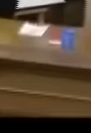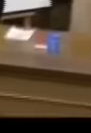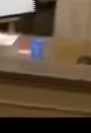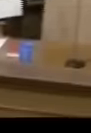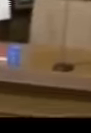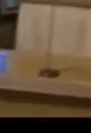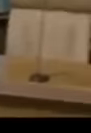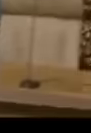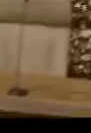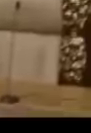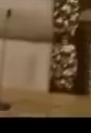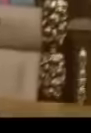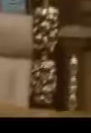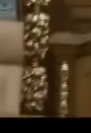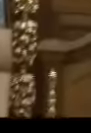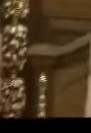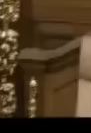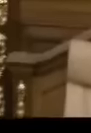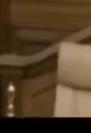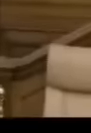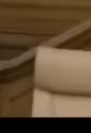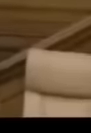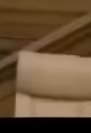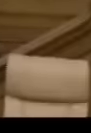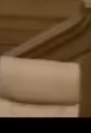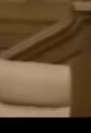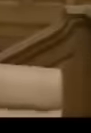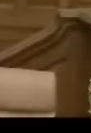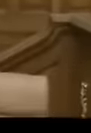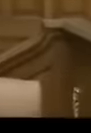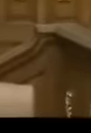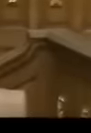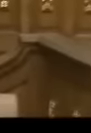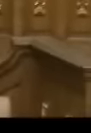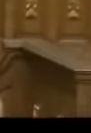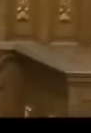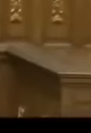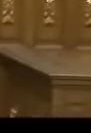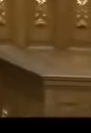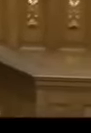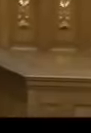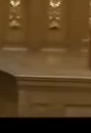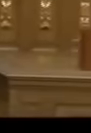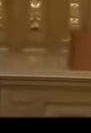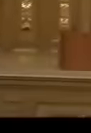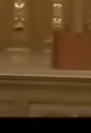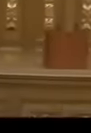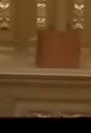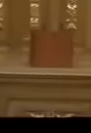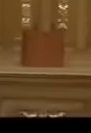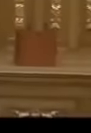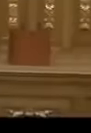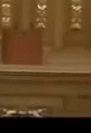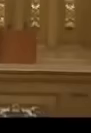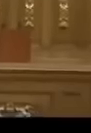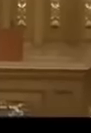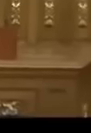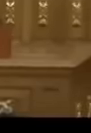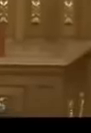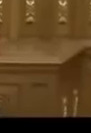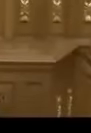de acuerdo en repudio al robo y destrucción del avión venezolano perteneciente a la empresa de transporte de aerocargos del